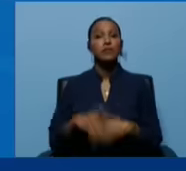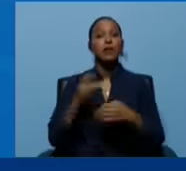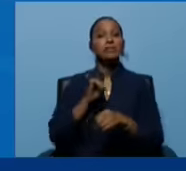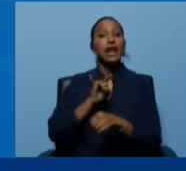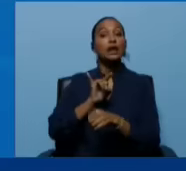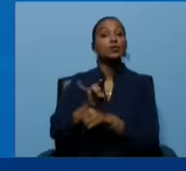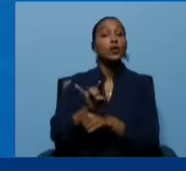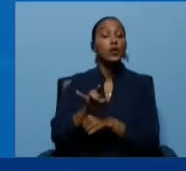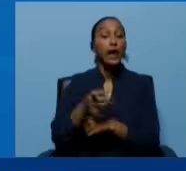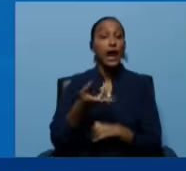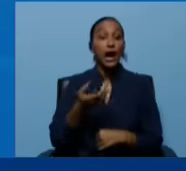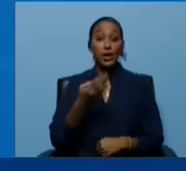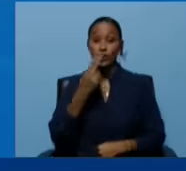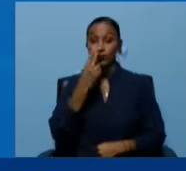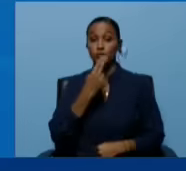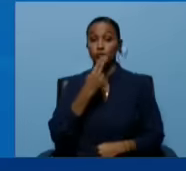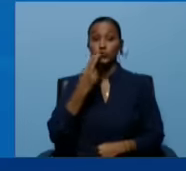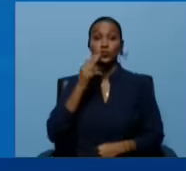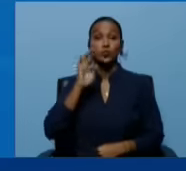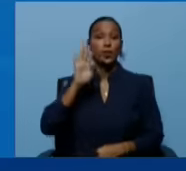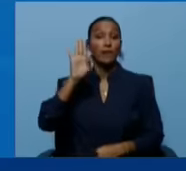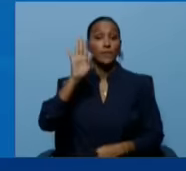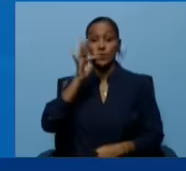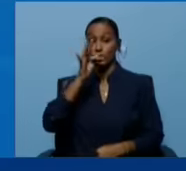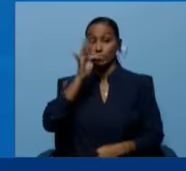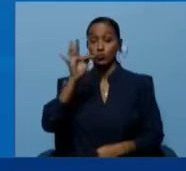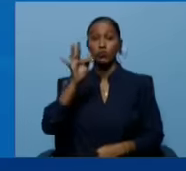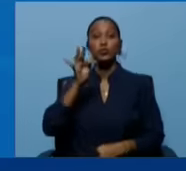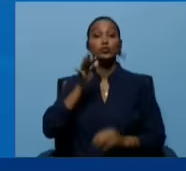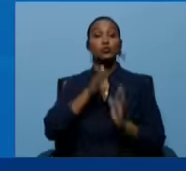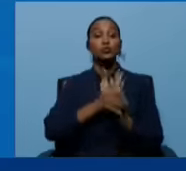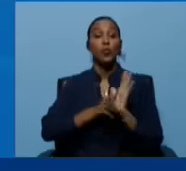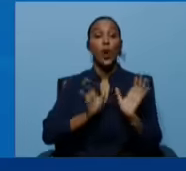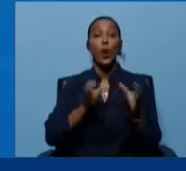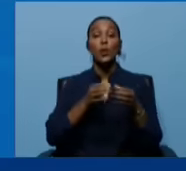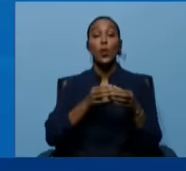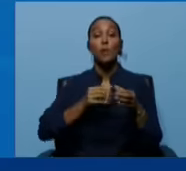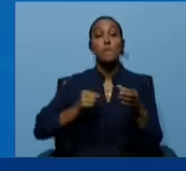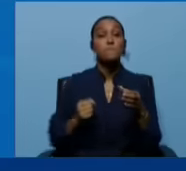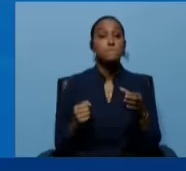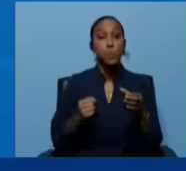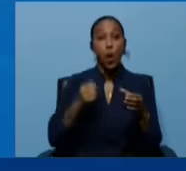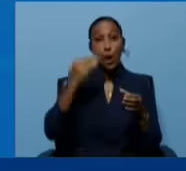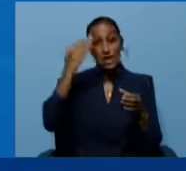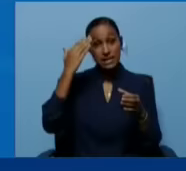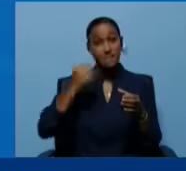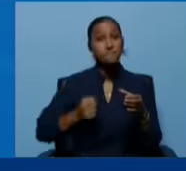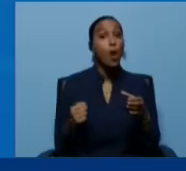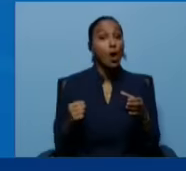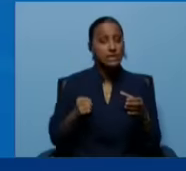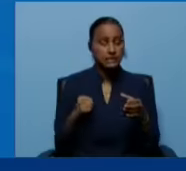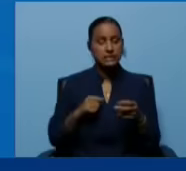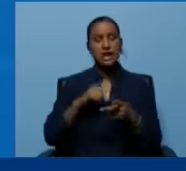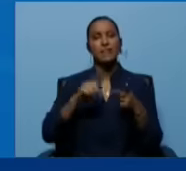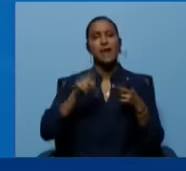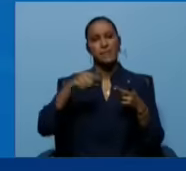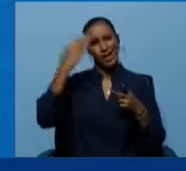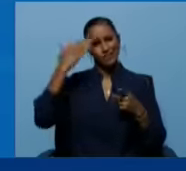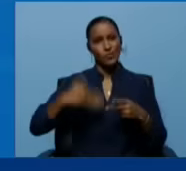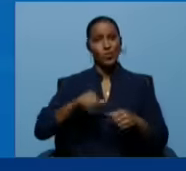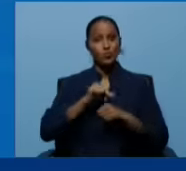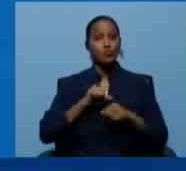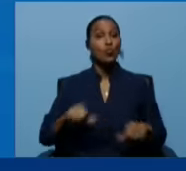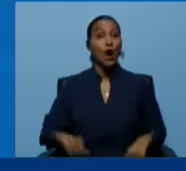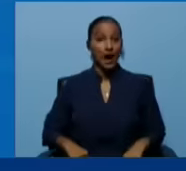juramento en la policía, en parte de las fuerzas militares, y en una ofensiva